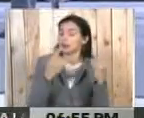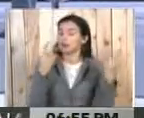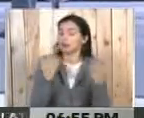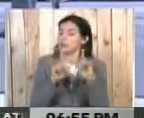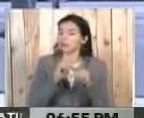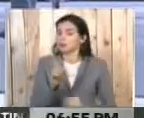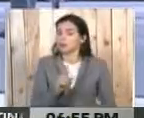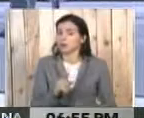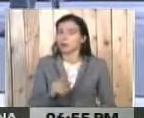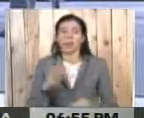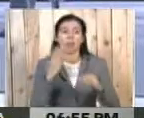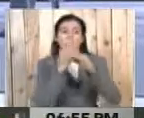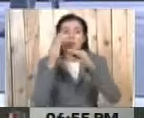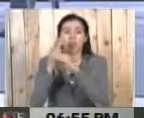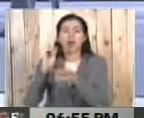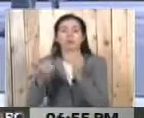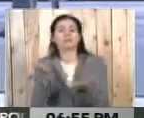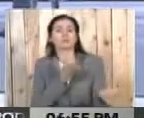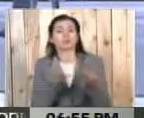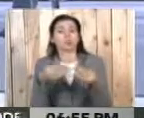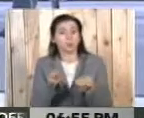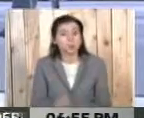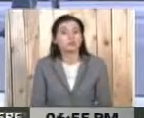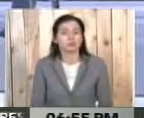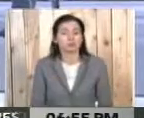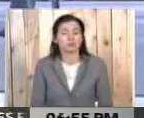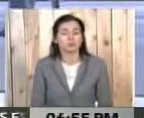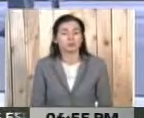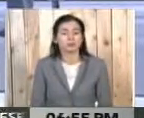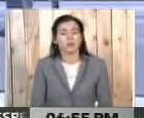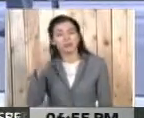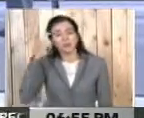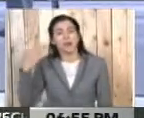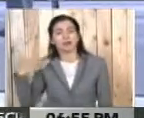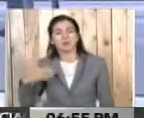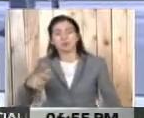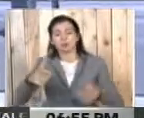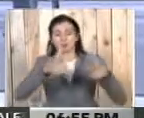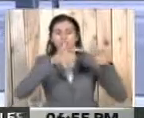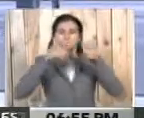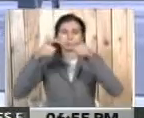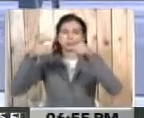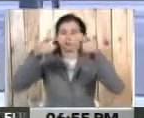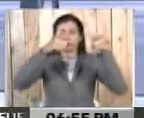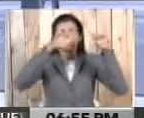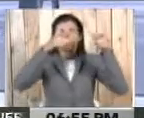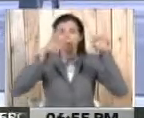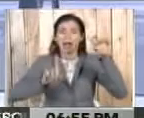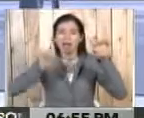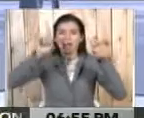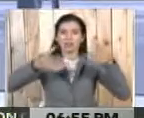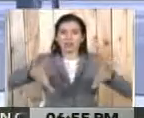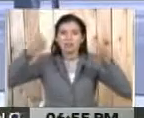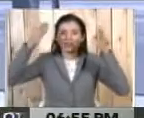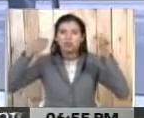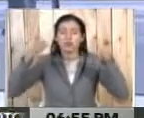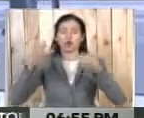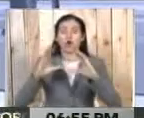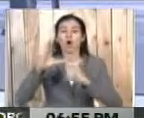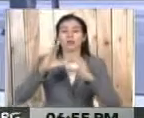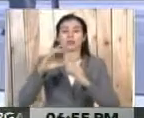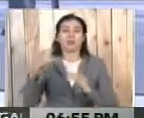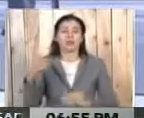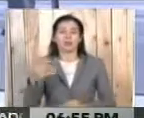el funcionamiento de otros servicios públicos que estén usando esa frecuencia. Hace unos días voló un dron, por cierto, por arriba de Conatel, me llamó la gente diciendo que a lo mejor me